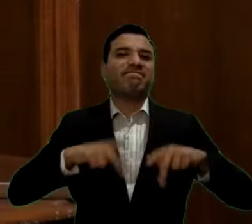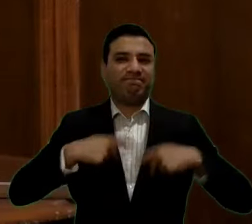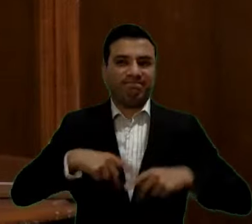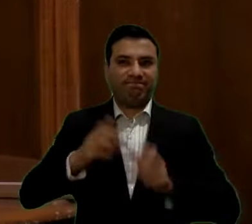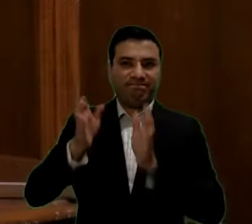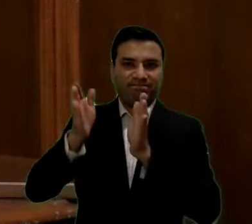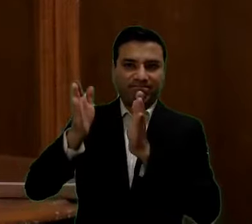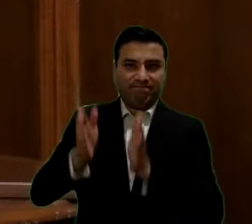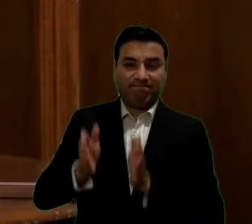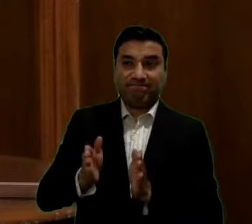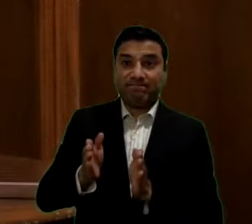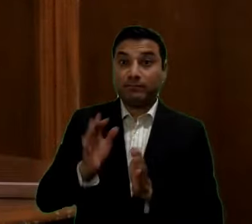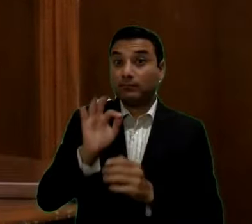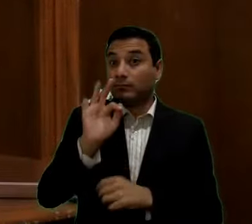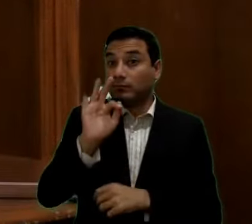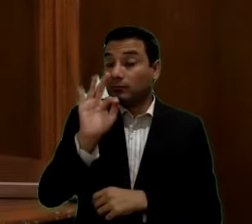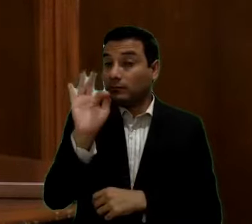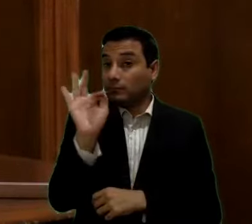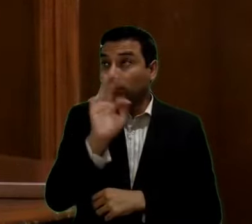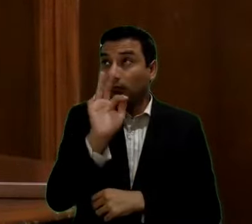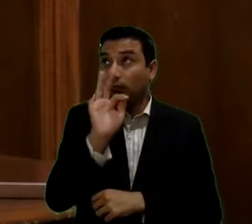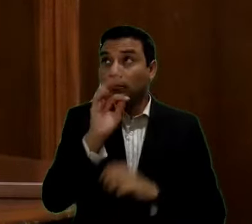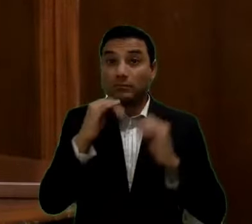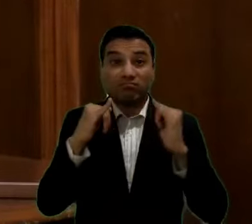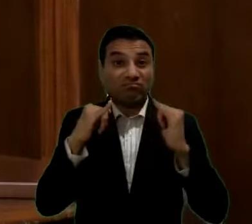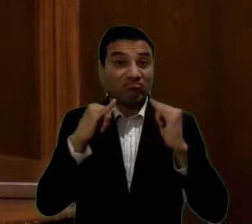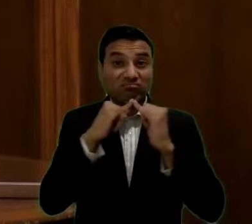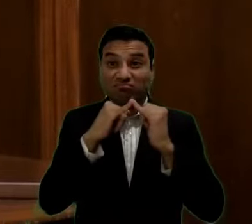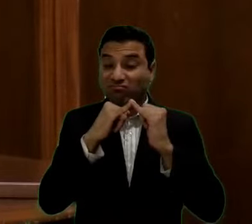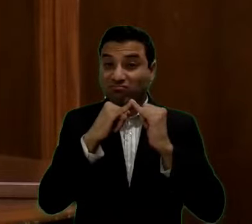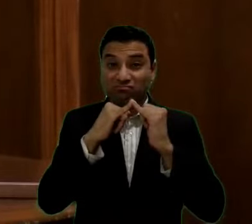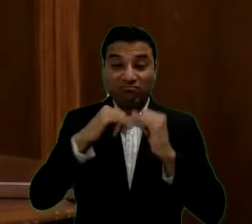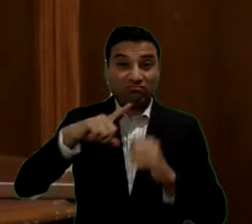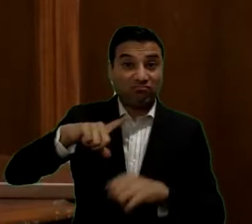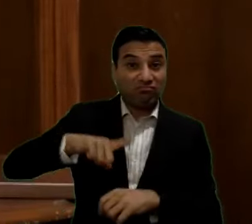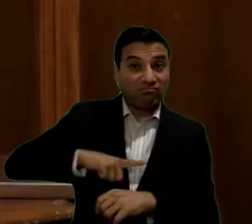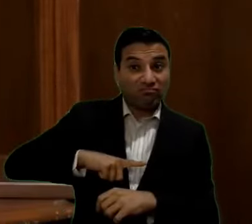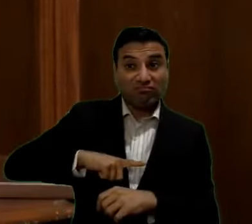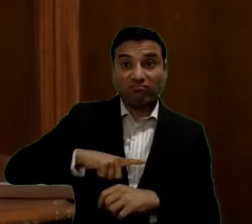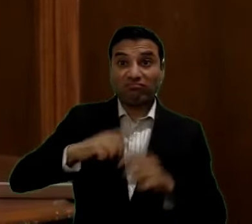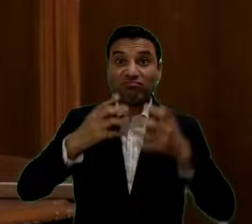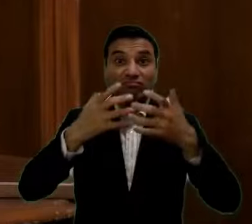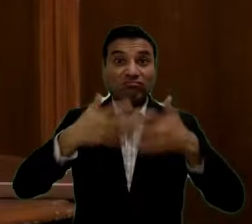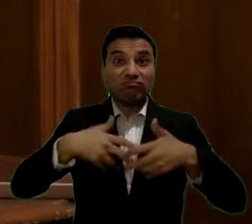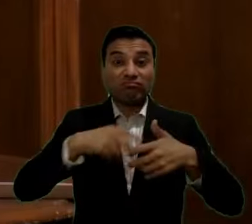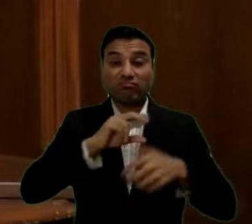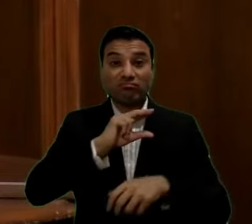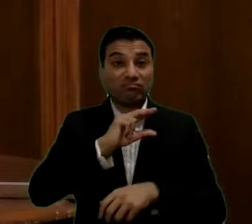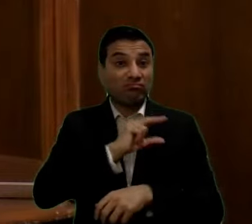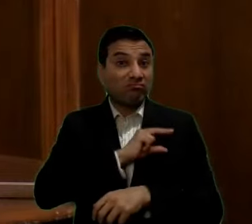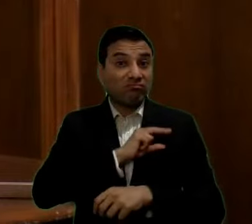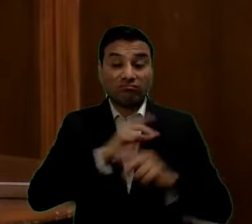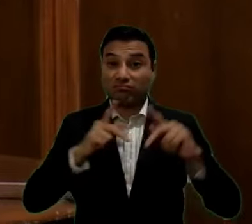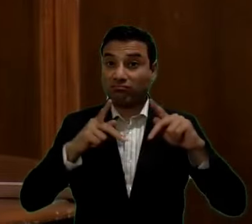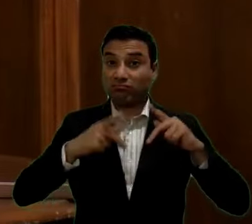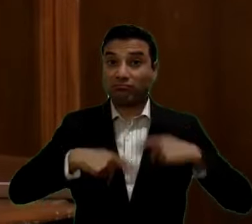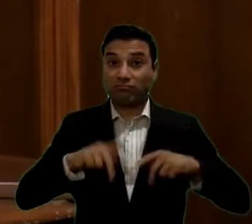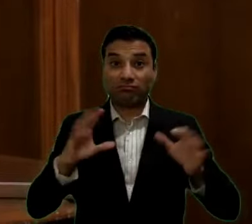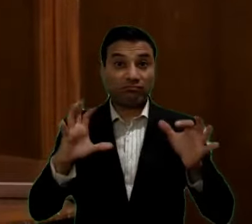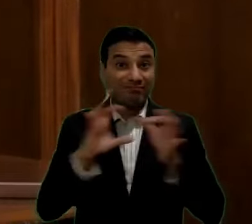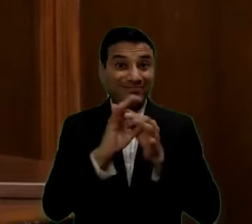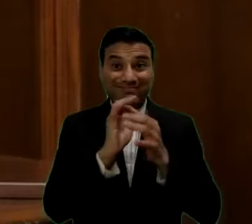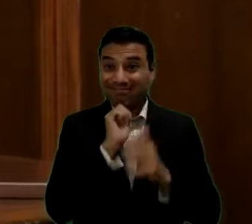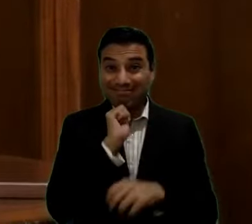Si las instituciones públicas y privadas no generan mecanismos de vinculación entre ellos, el tejido